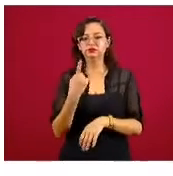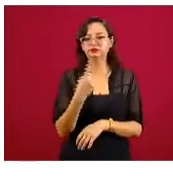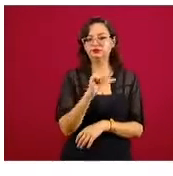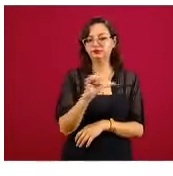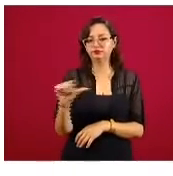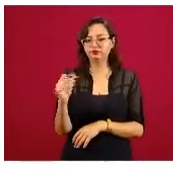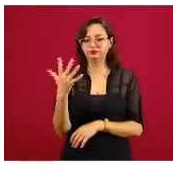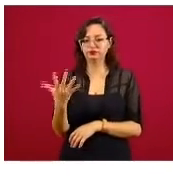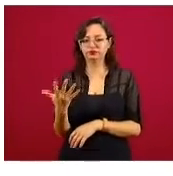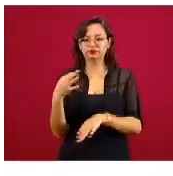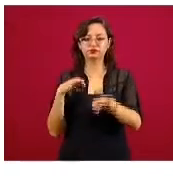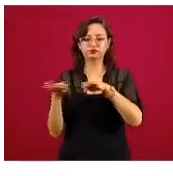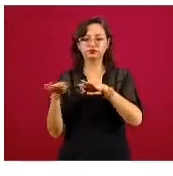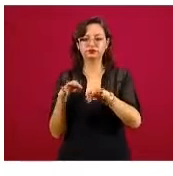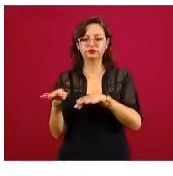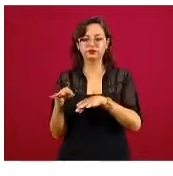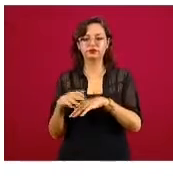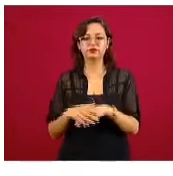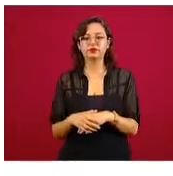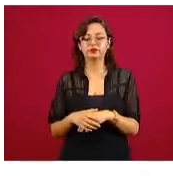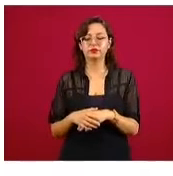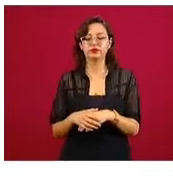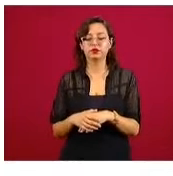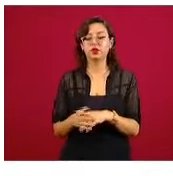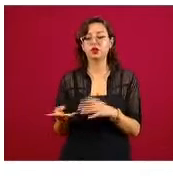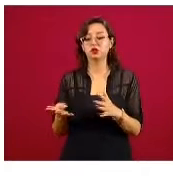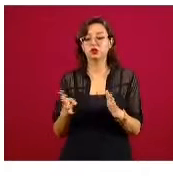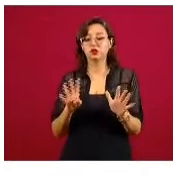trabajadores, de